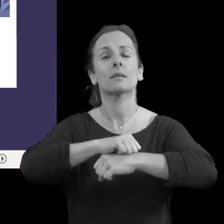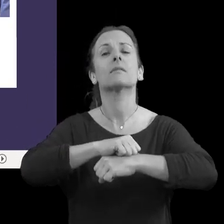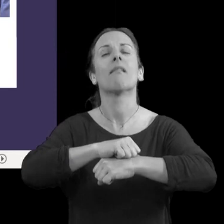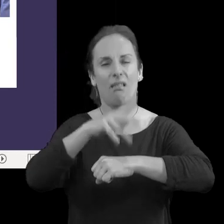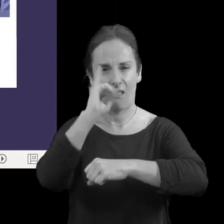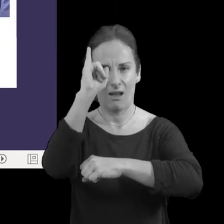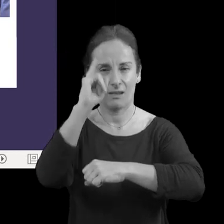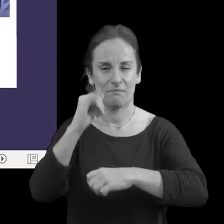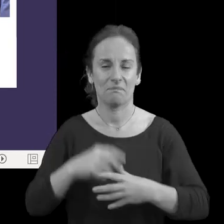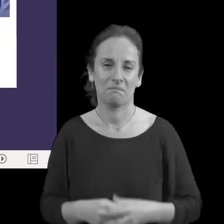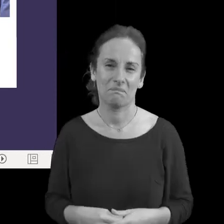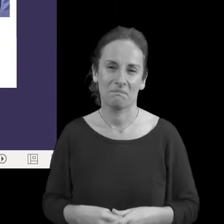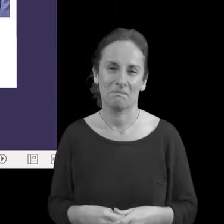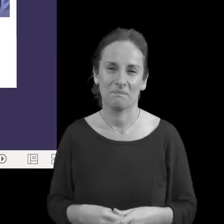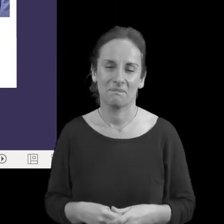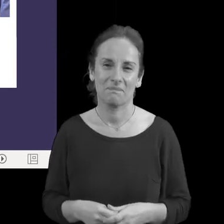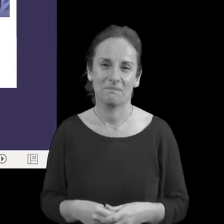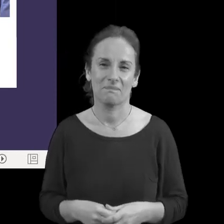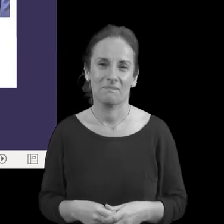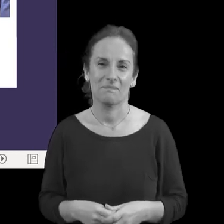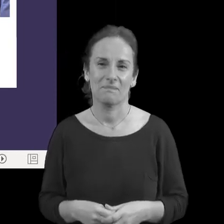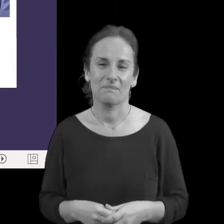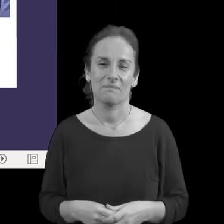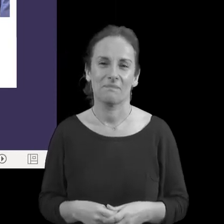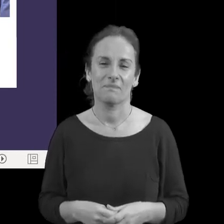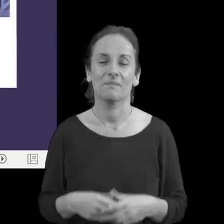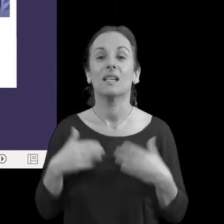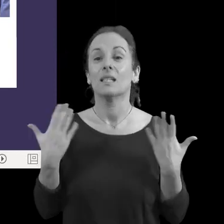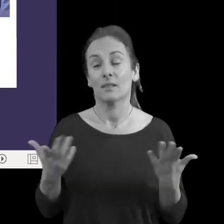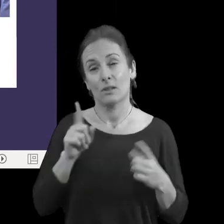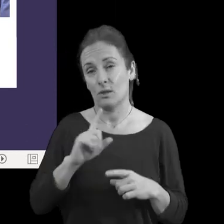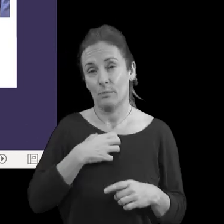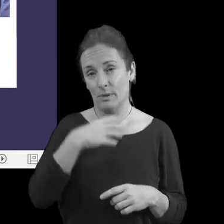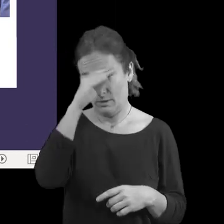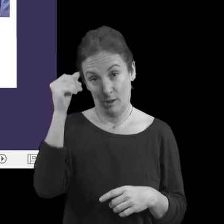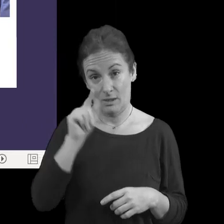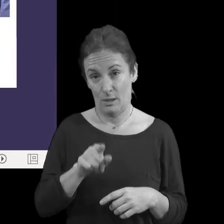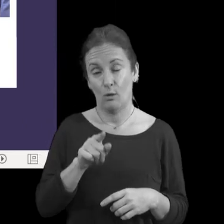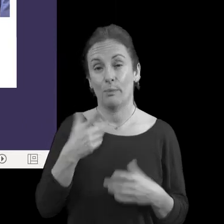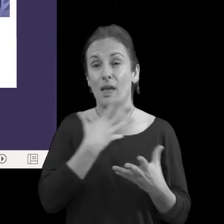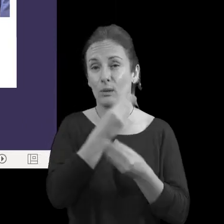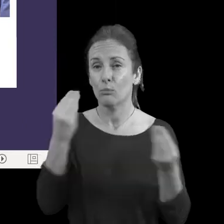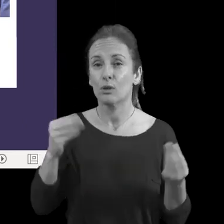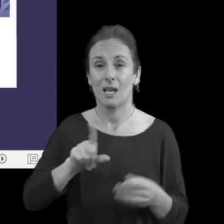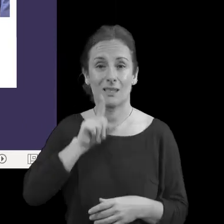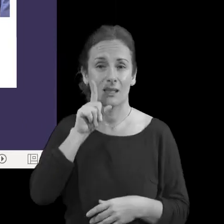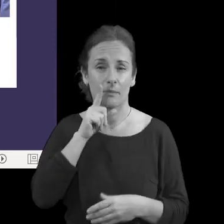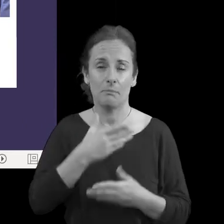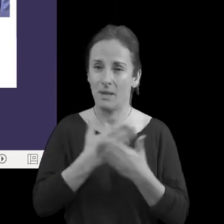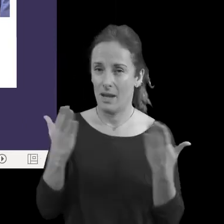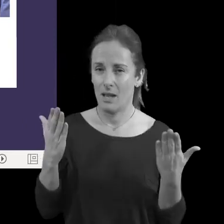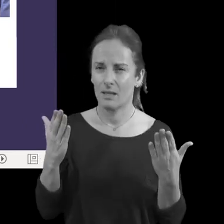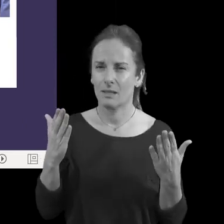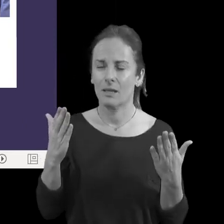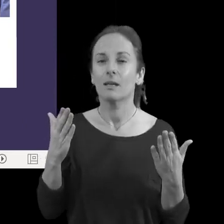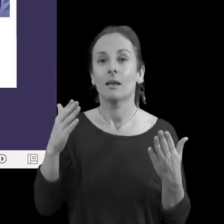Y creo que esto es algo que desde luego no podemos olvidar, ¿no? Muchas lesbianas, personas LGTBI en general, no solo, ¿no? Pero